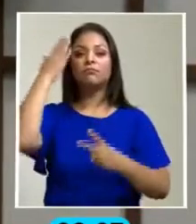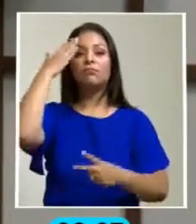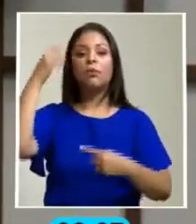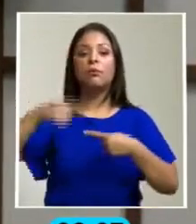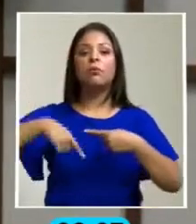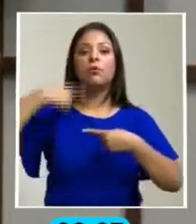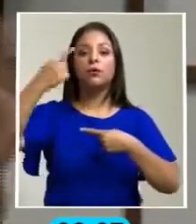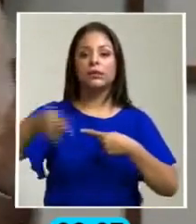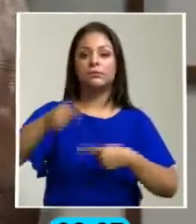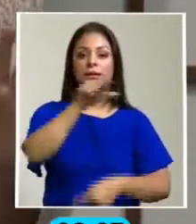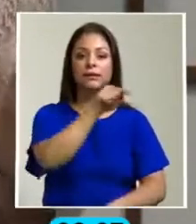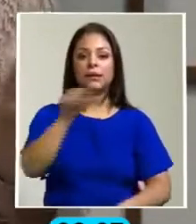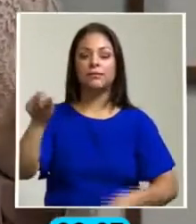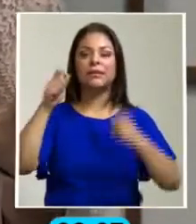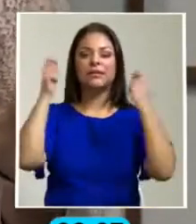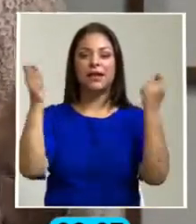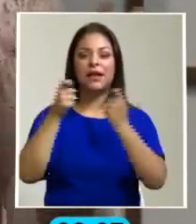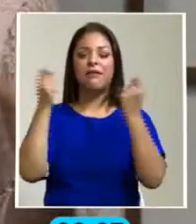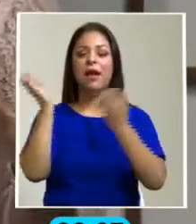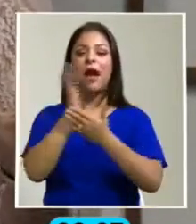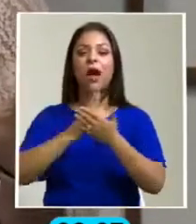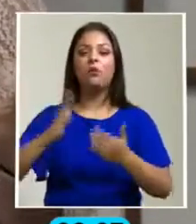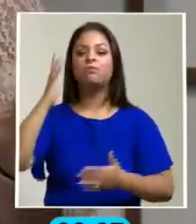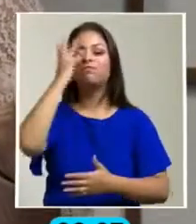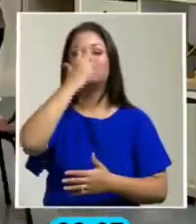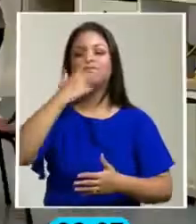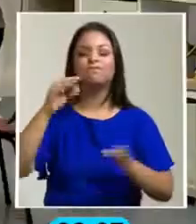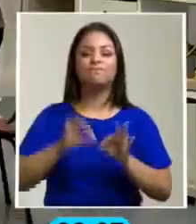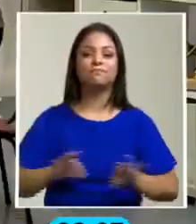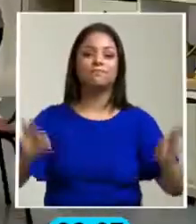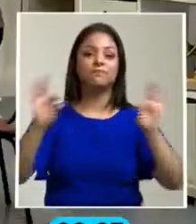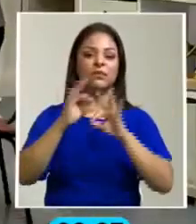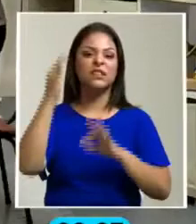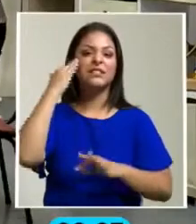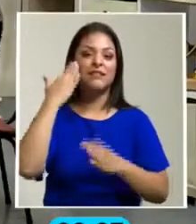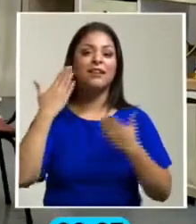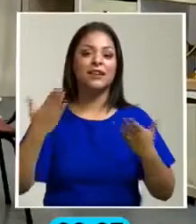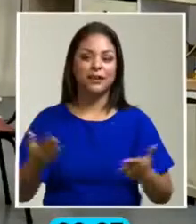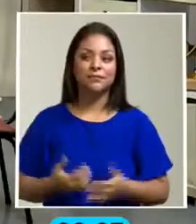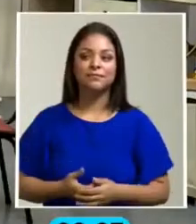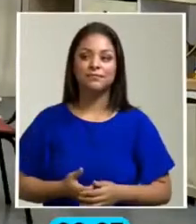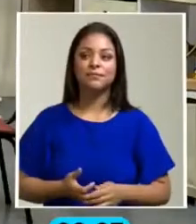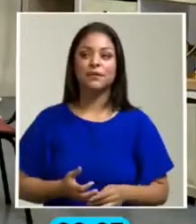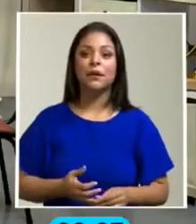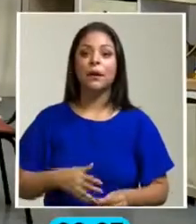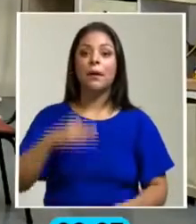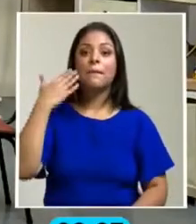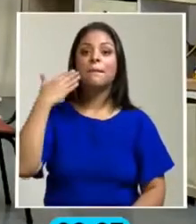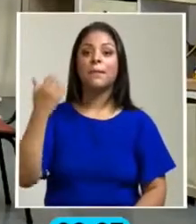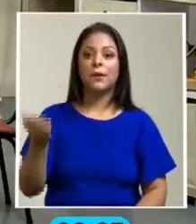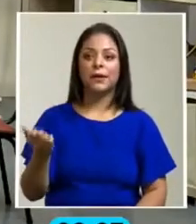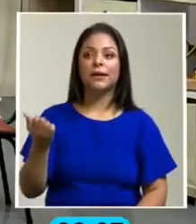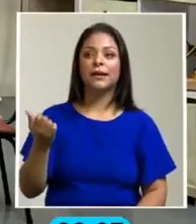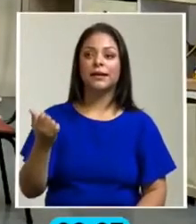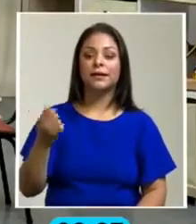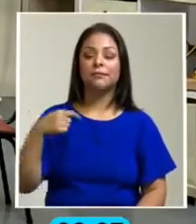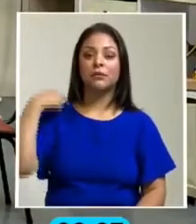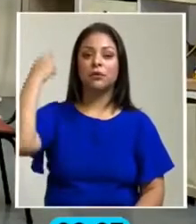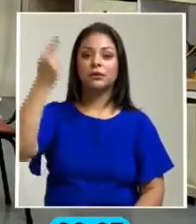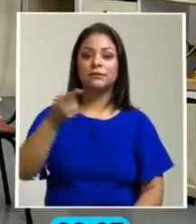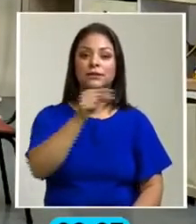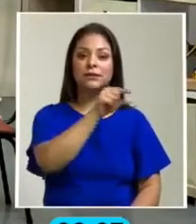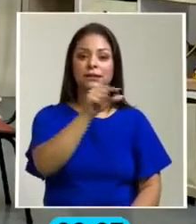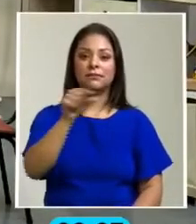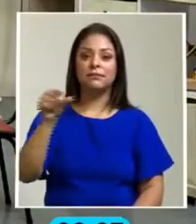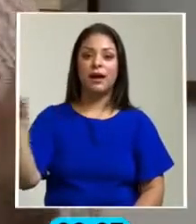súper importante y súper lindo. ¿Sabes qué, niña? ¿Qué? Pues es nada más y nada menos que la Semana Nacional